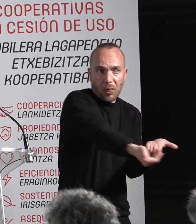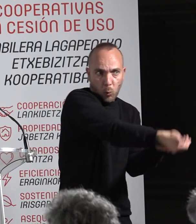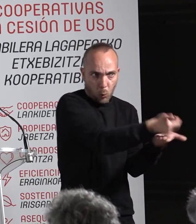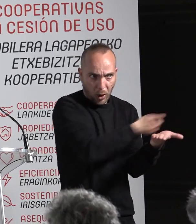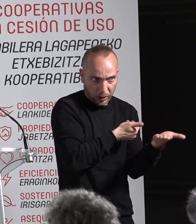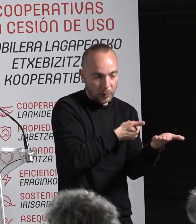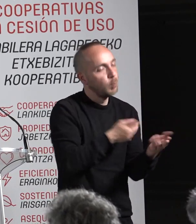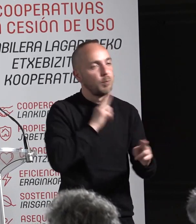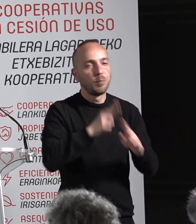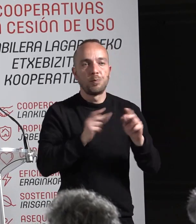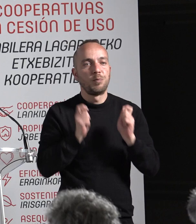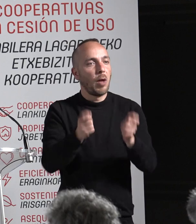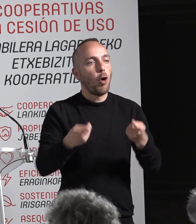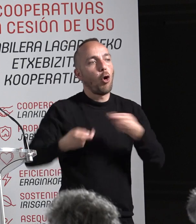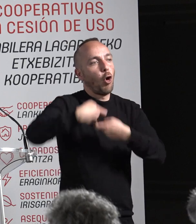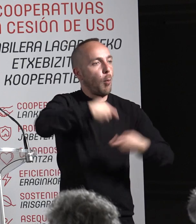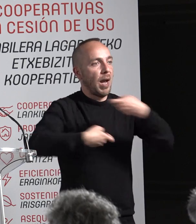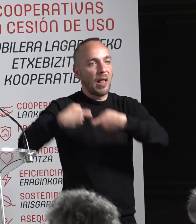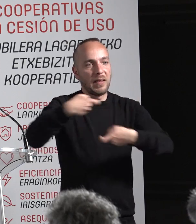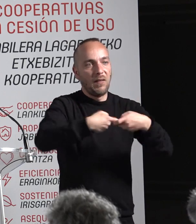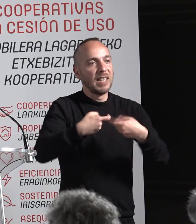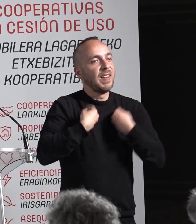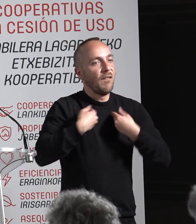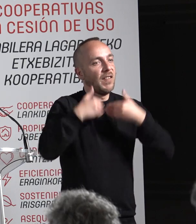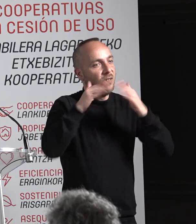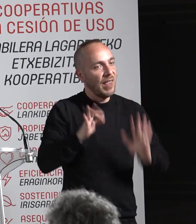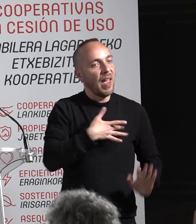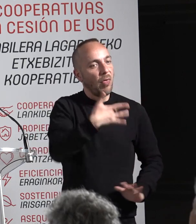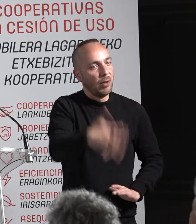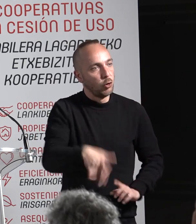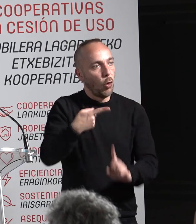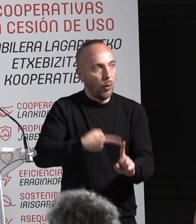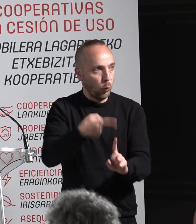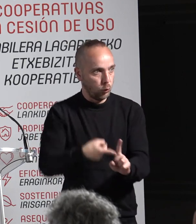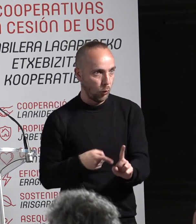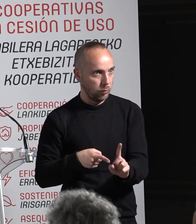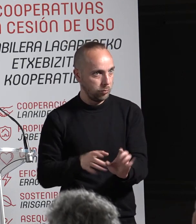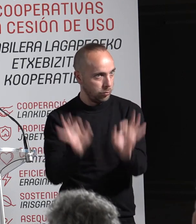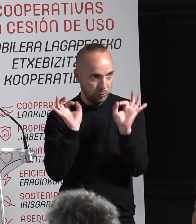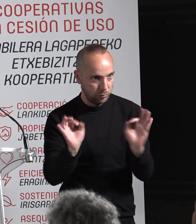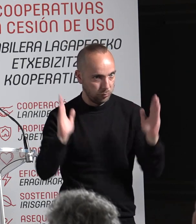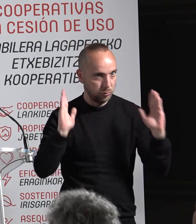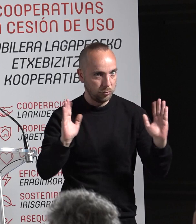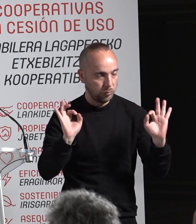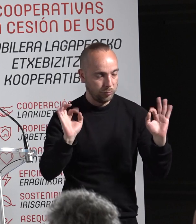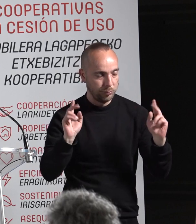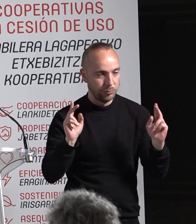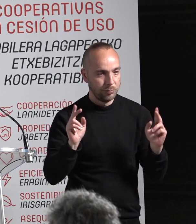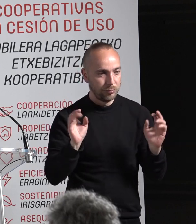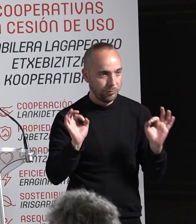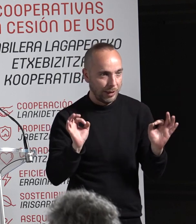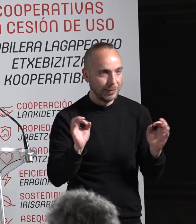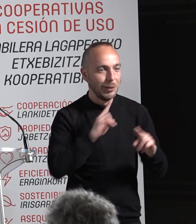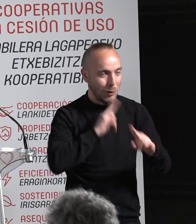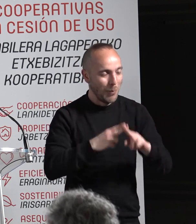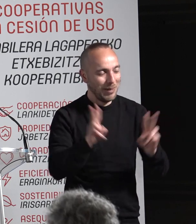pues hablamos de cooperativas de vivienda en cesión de uso concretas porque es el modelo que realmente planteamos, ¿no? Por ahí es un poco por donde,